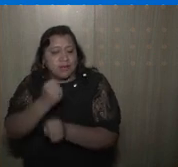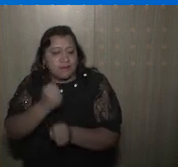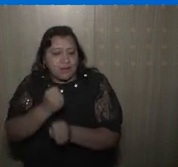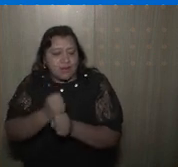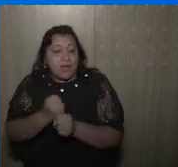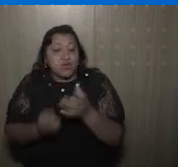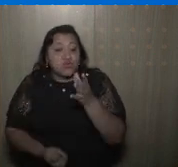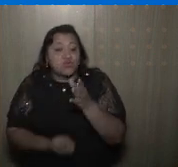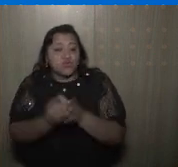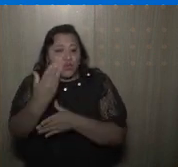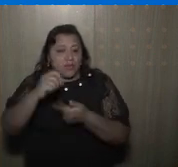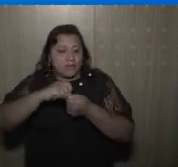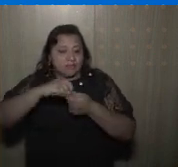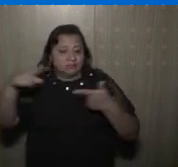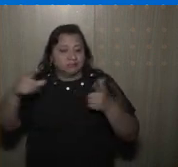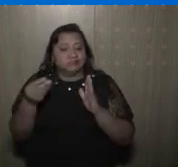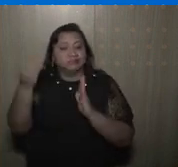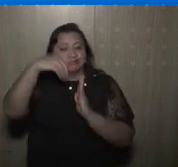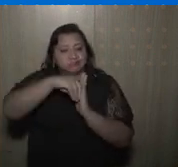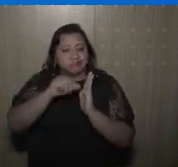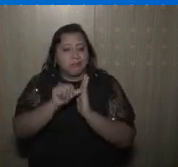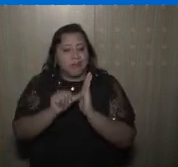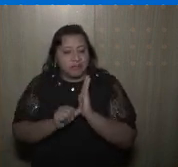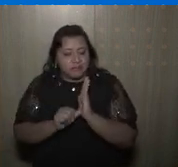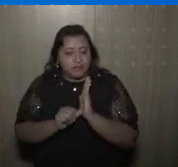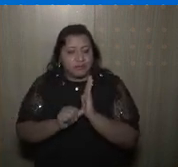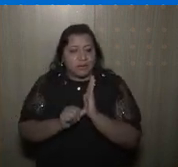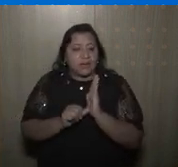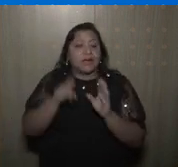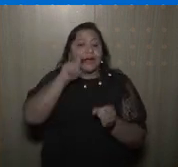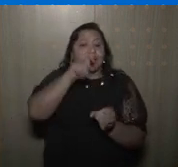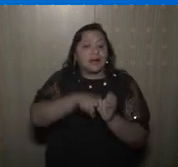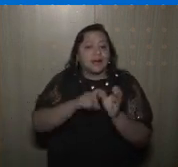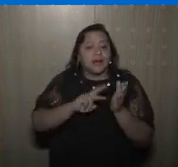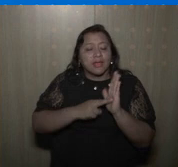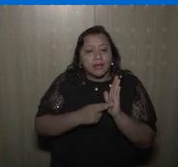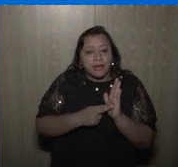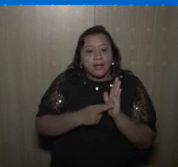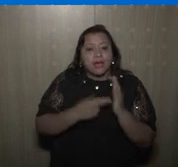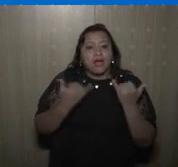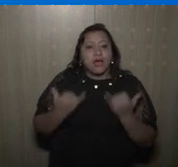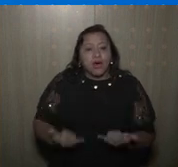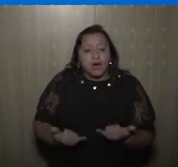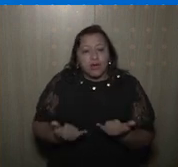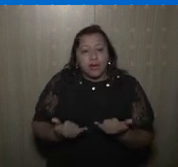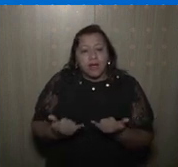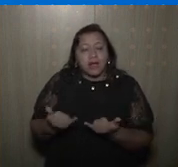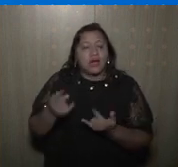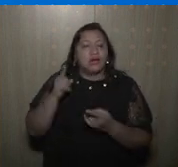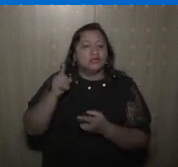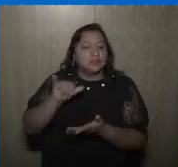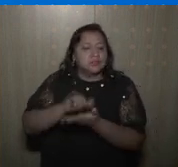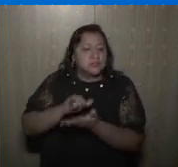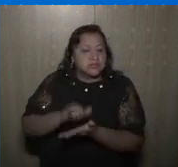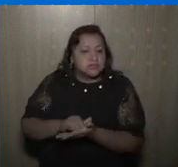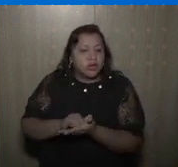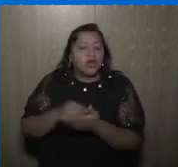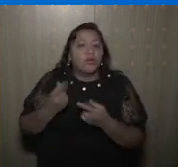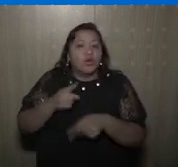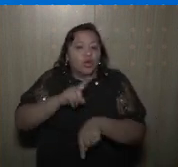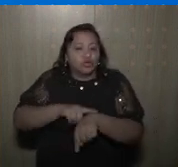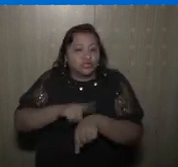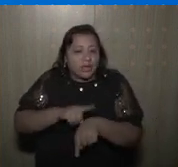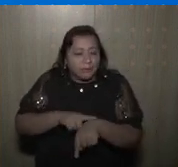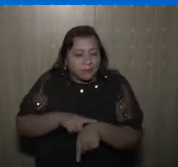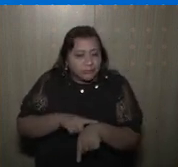acaso vemos que en la fase de prerradicado el único tiempo que se está cumpliendo es el relacionado con los desistimientos, el cual